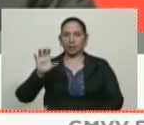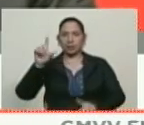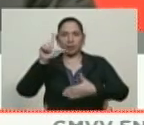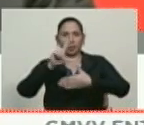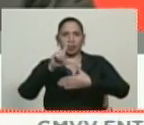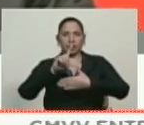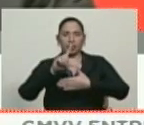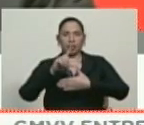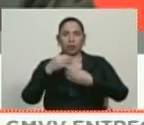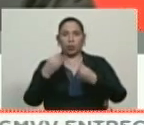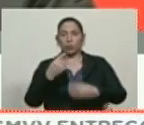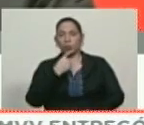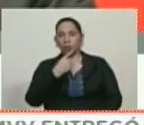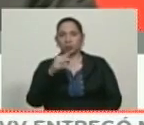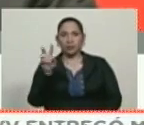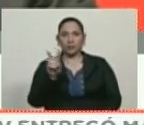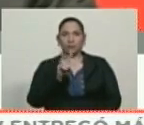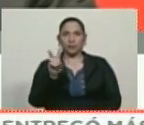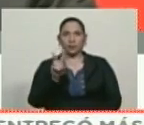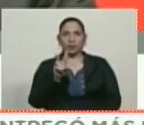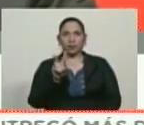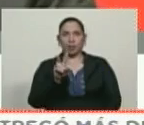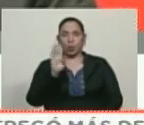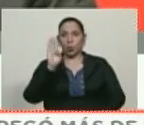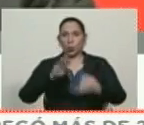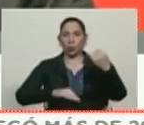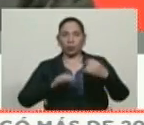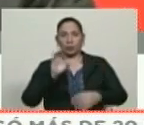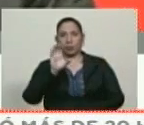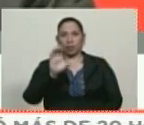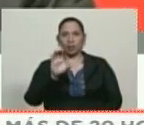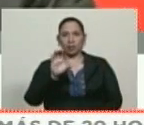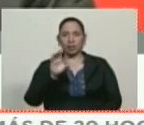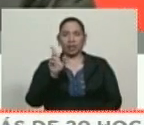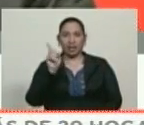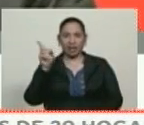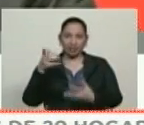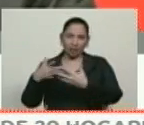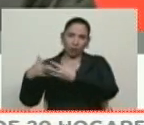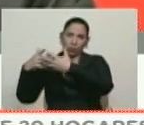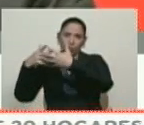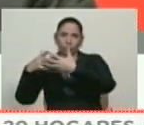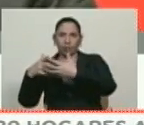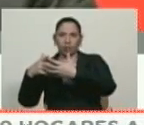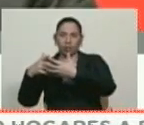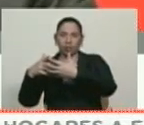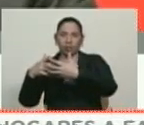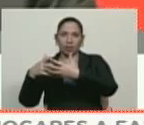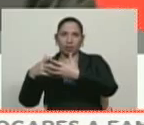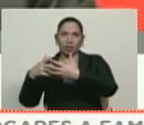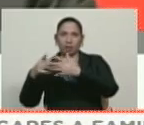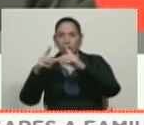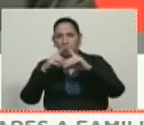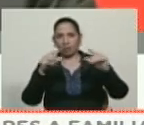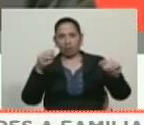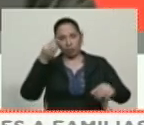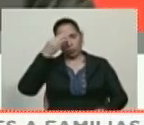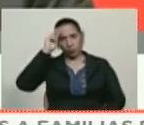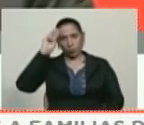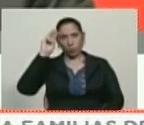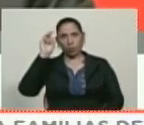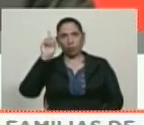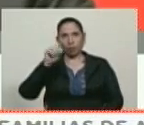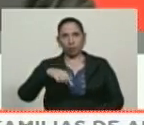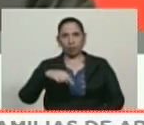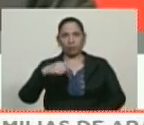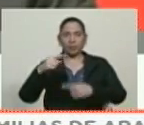dicen que Venezuela no es el último país, y después van Nicaragua y Cuba, y si mañana